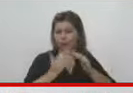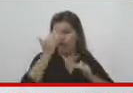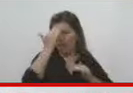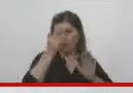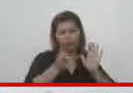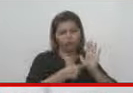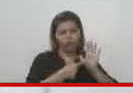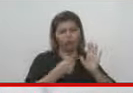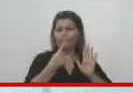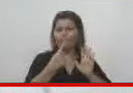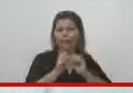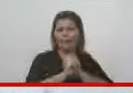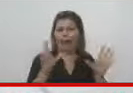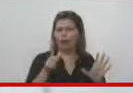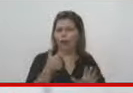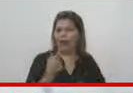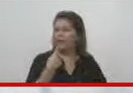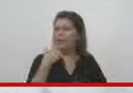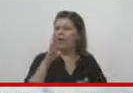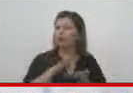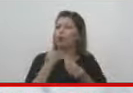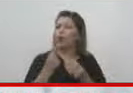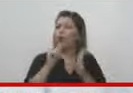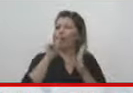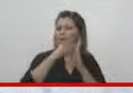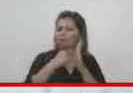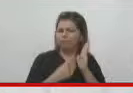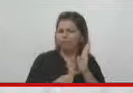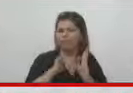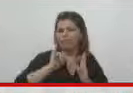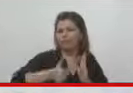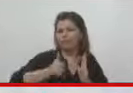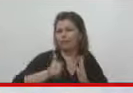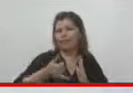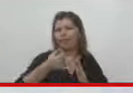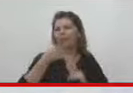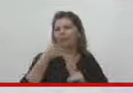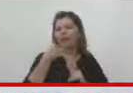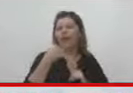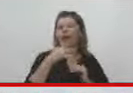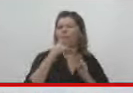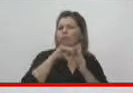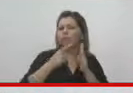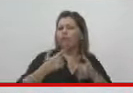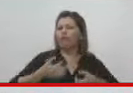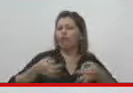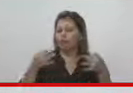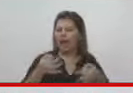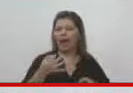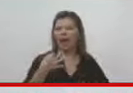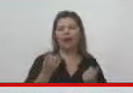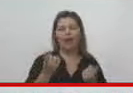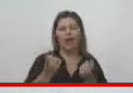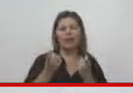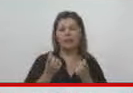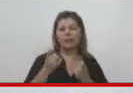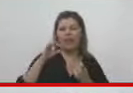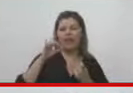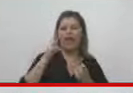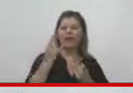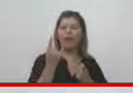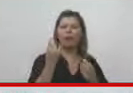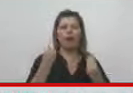dudas en establecer cuáles son los requisitos sustanciales y los requisitos formales que necesita un DNU